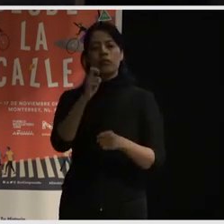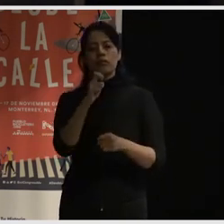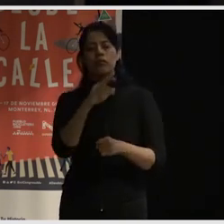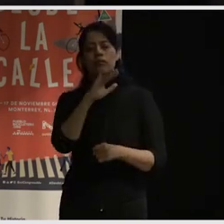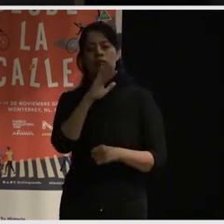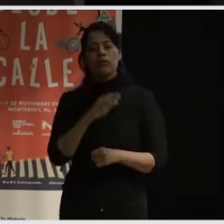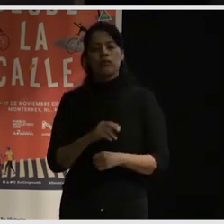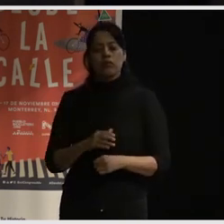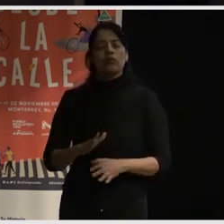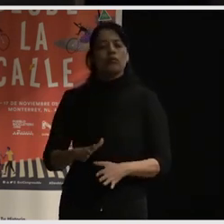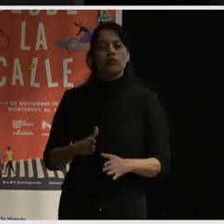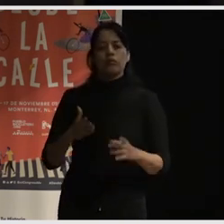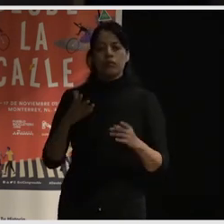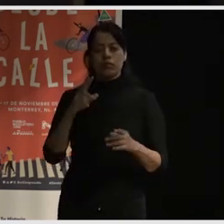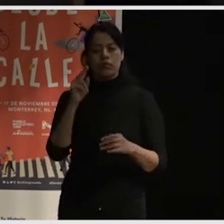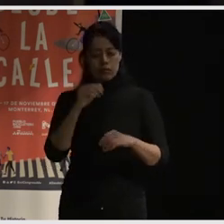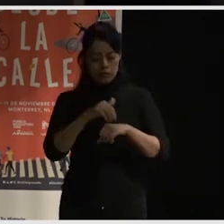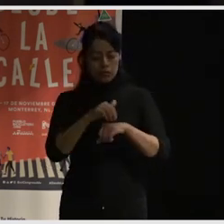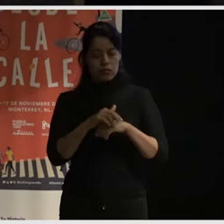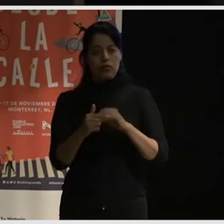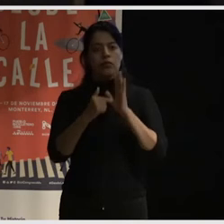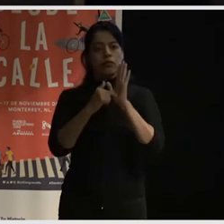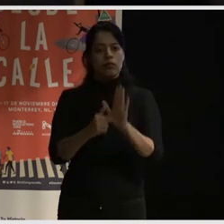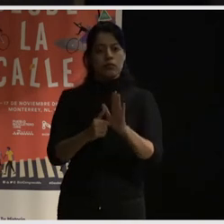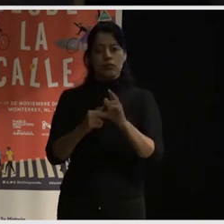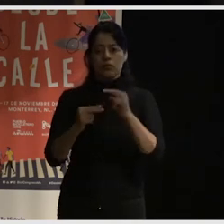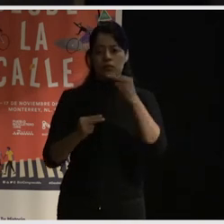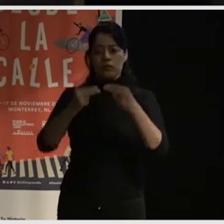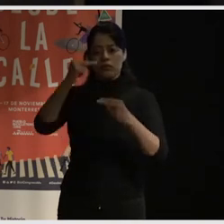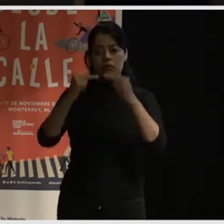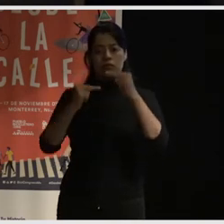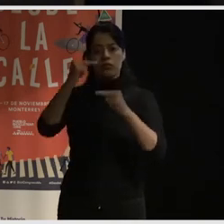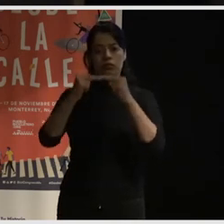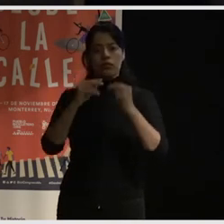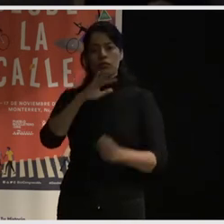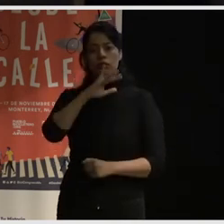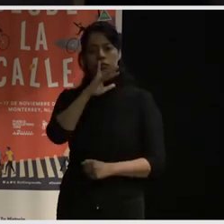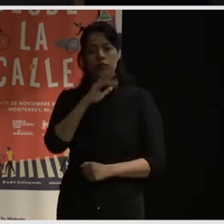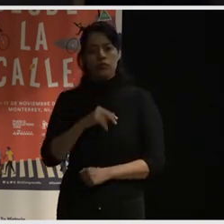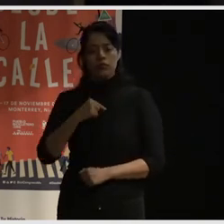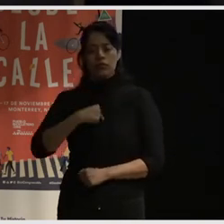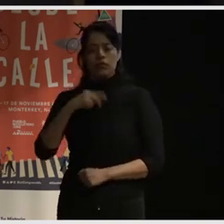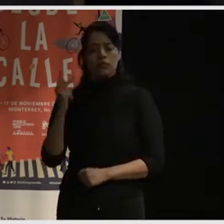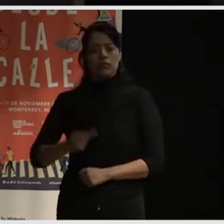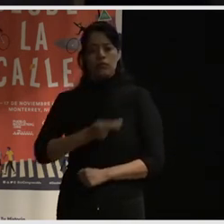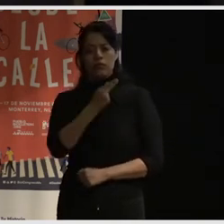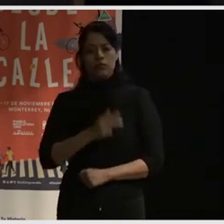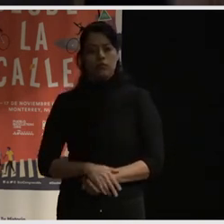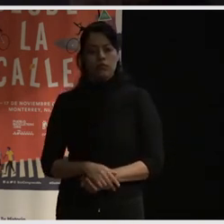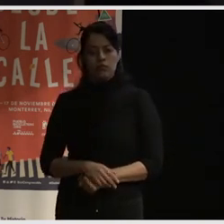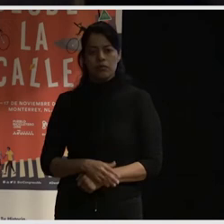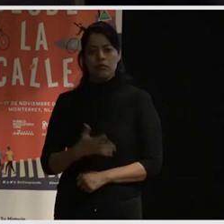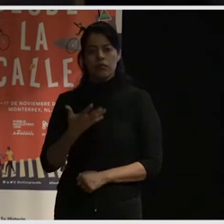por supuesto que impactan todos los datos duros que nos presentan sobre los niveles de contaminación y yo me preguntaba si ustedes tienen